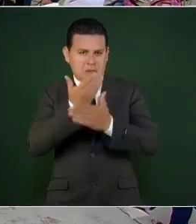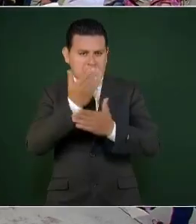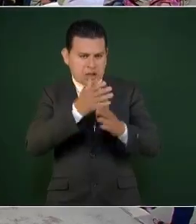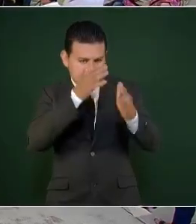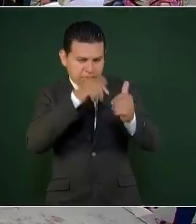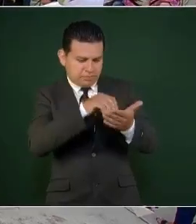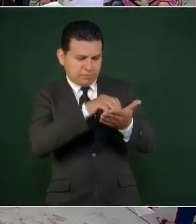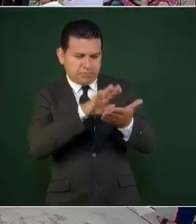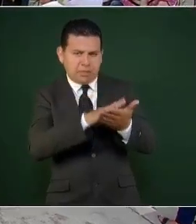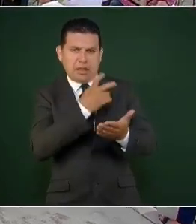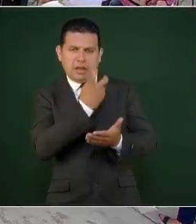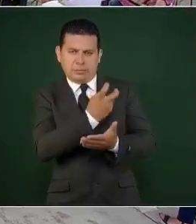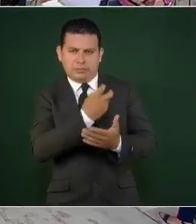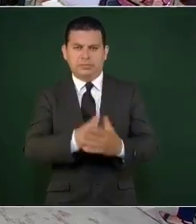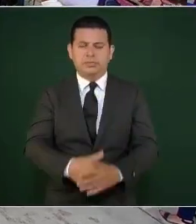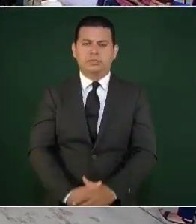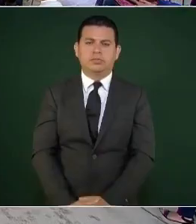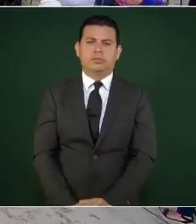Gracias.